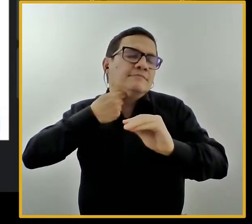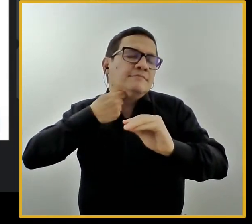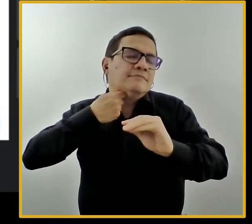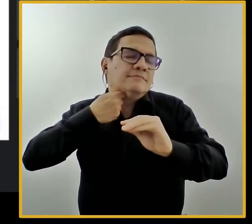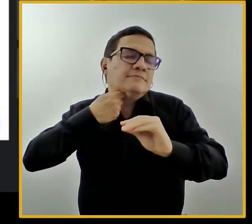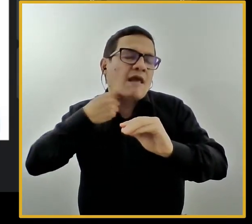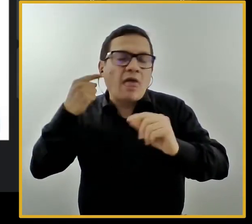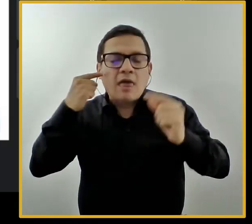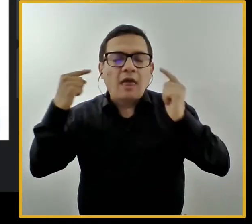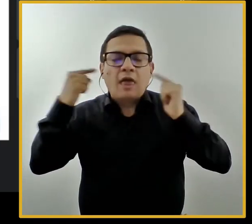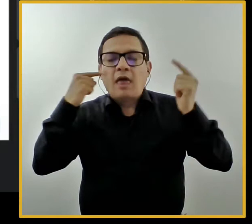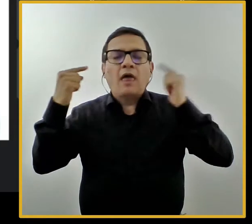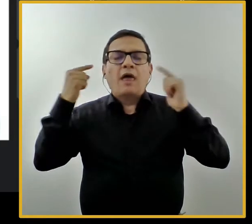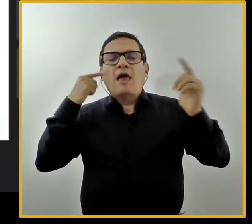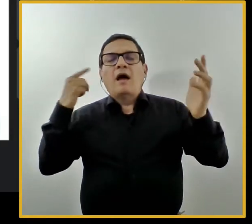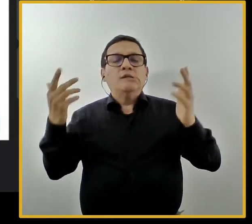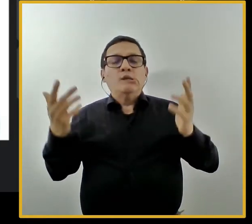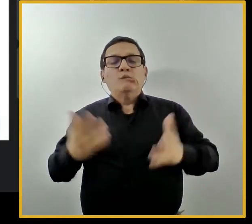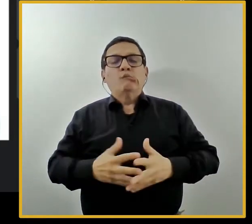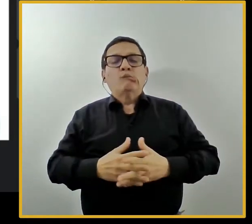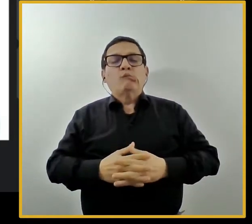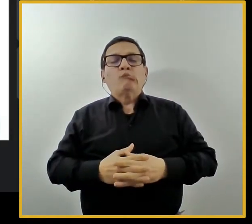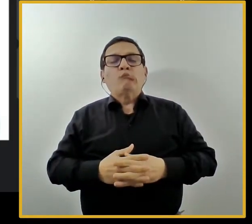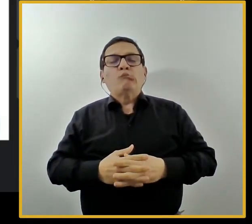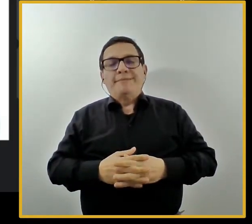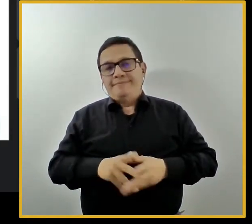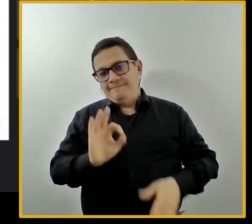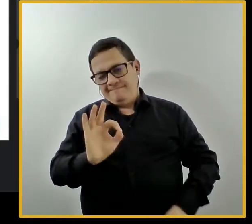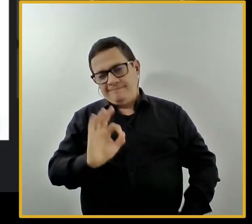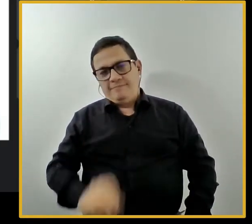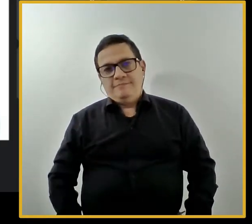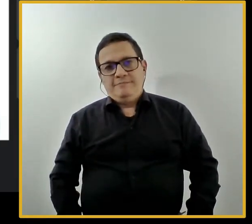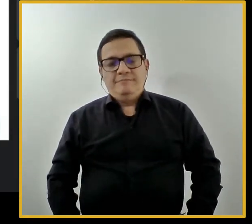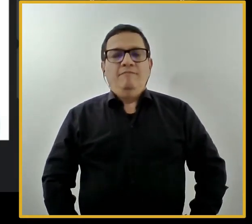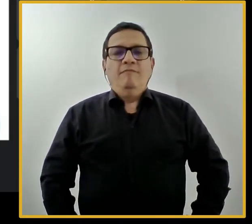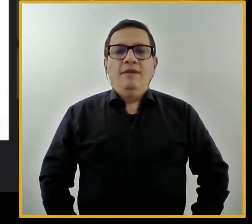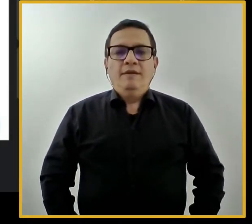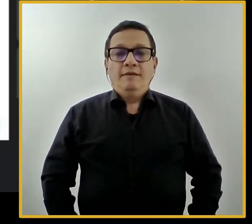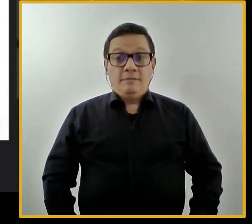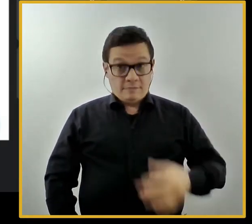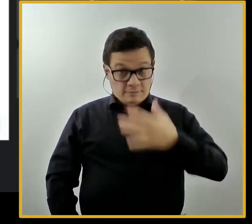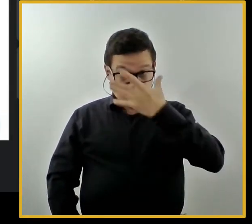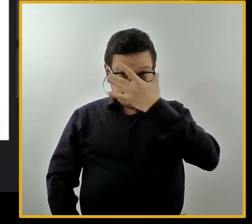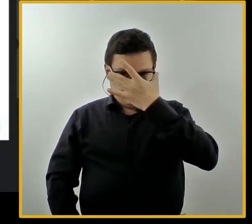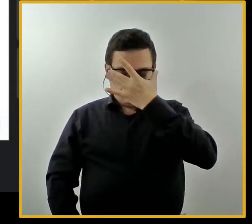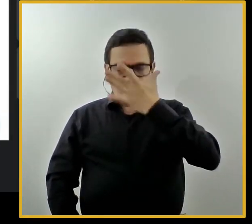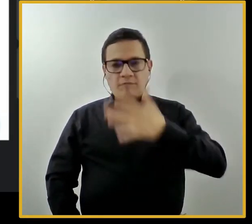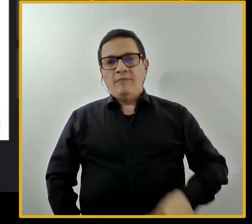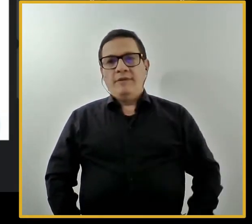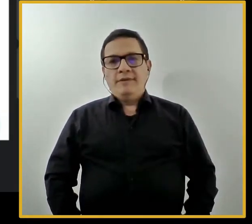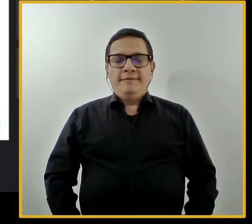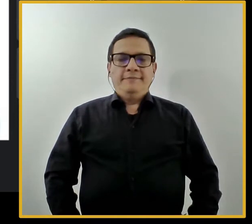tener inconvenientes allí con los compañeros. Entonces, permítame, ya voy a silenciar por acá.